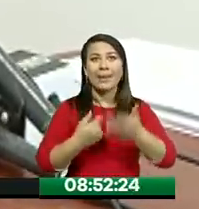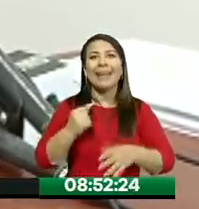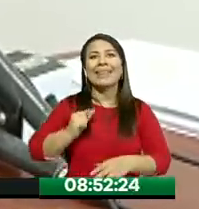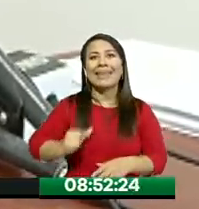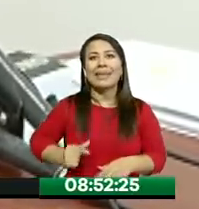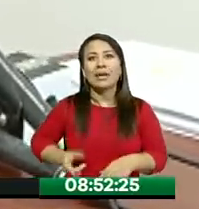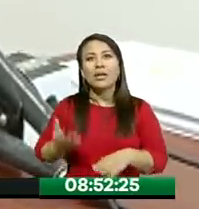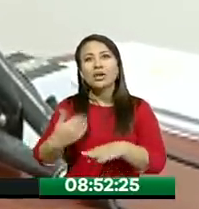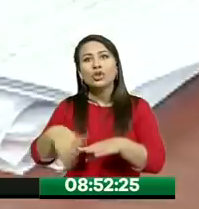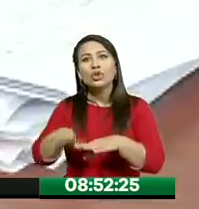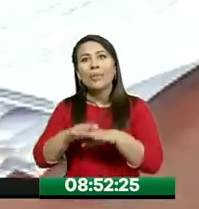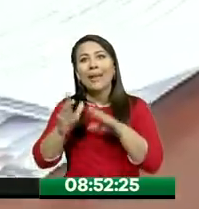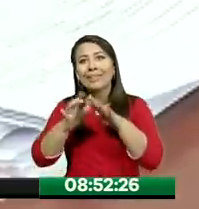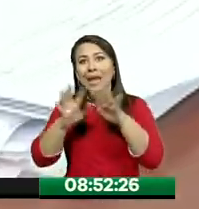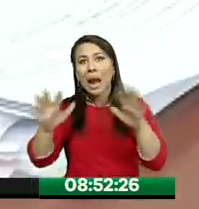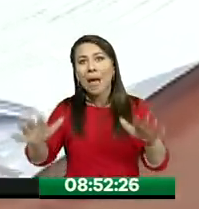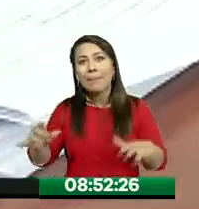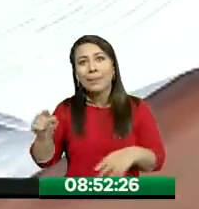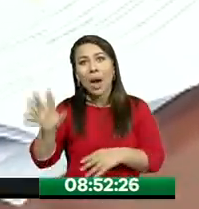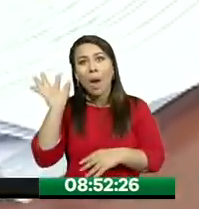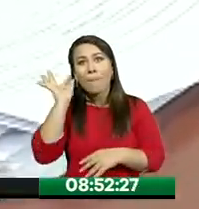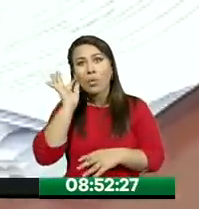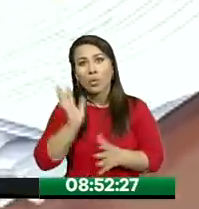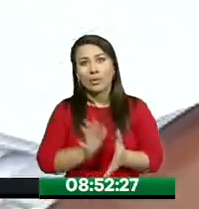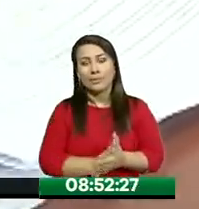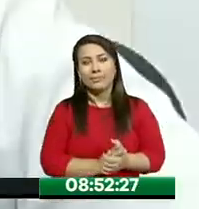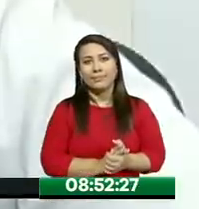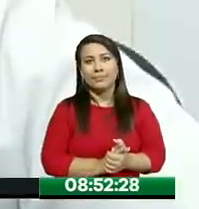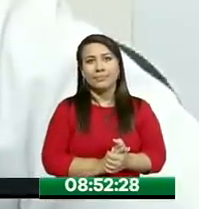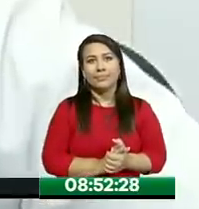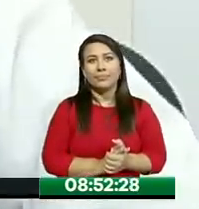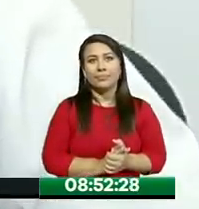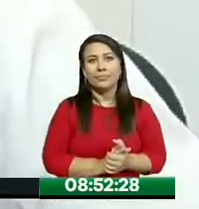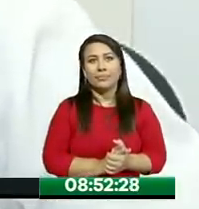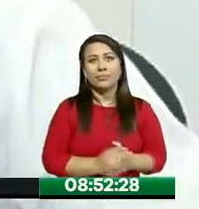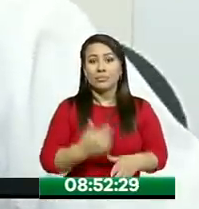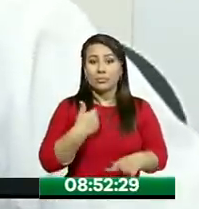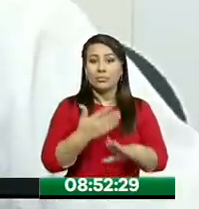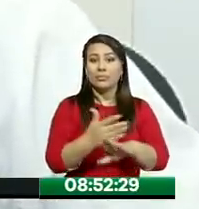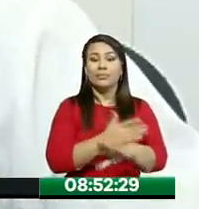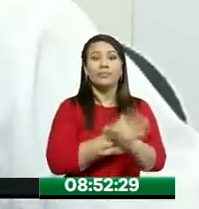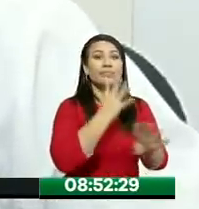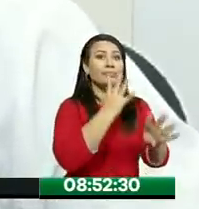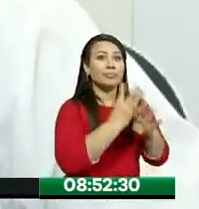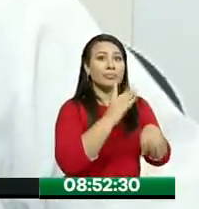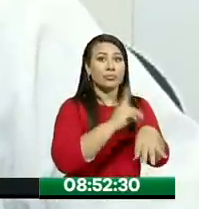Guayaquil, específicamente en la avenida Malecón, cercano al edificio de la prefectura.